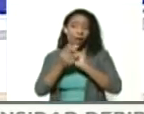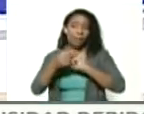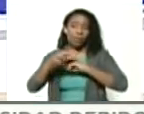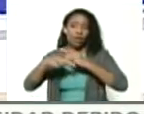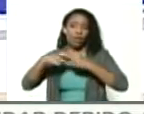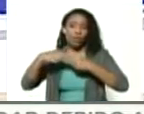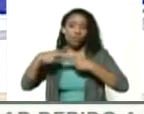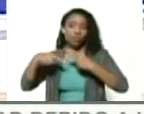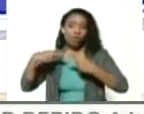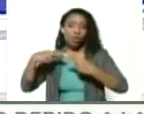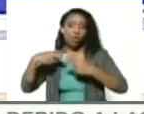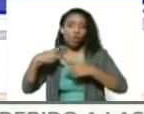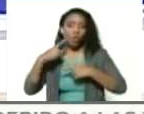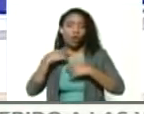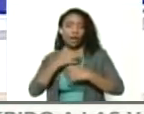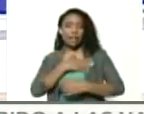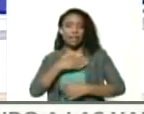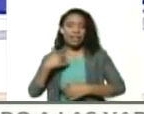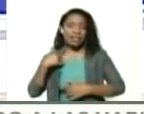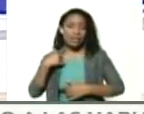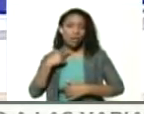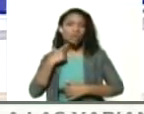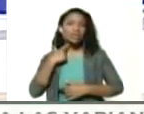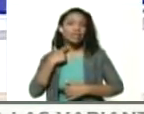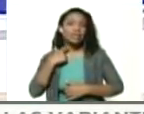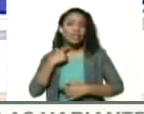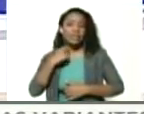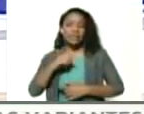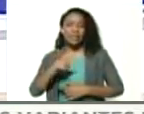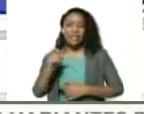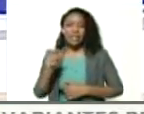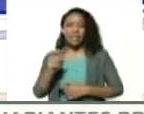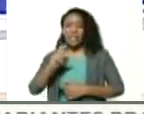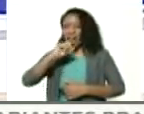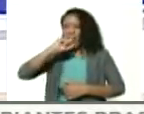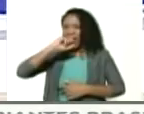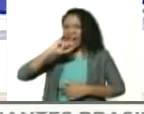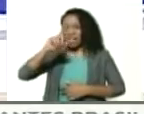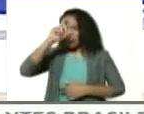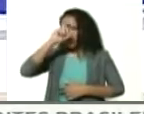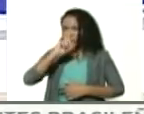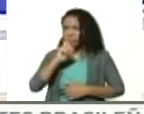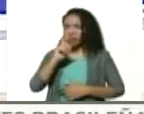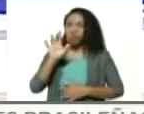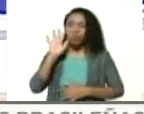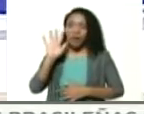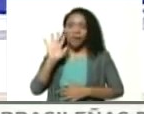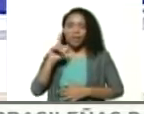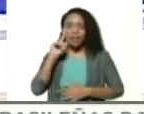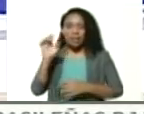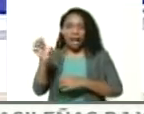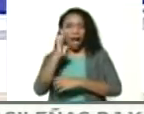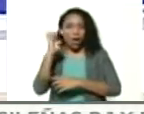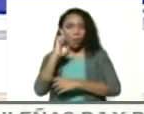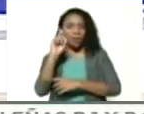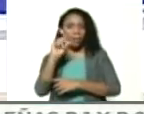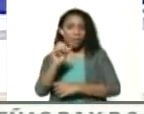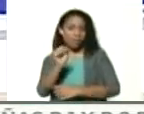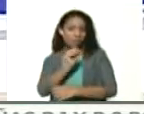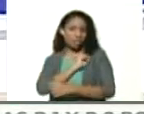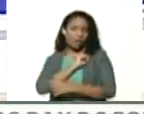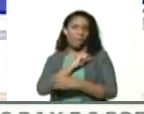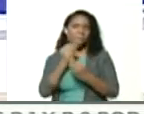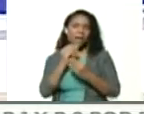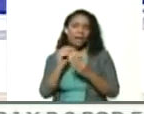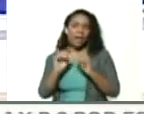revolucionarios con el deseo de venganza, con el odio y en esos casos de Europa con la xenofobia para que